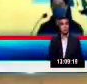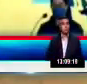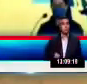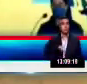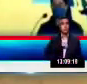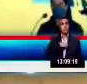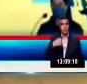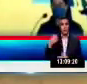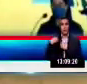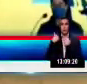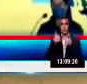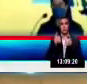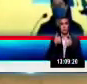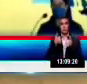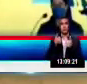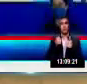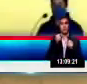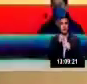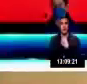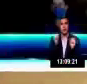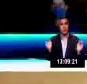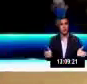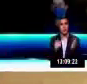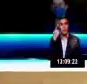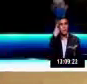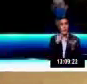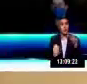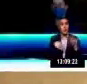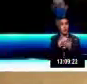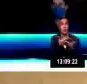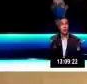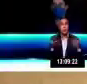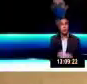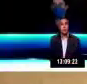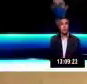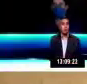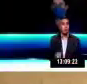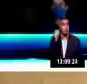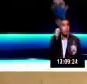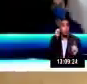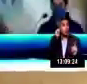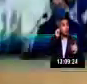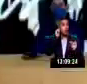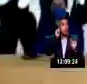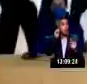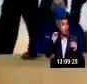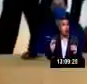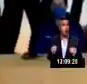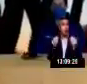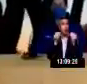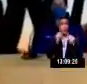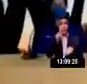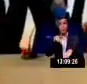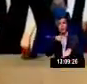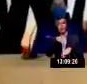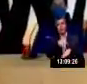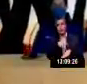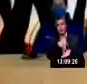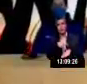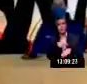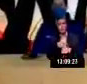Vamos a garantizar la generación de empleo para todos, mujeres, jóvenes,